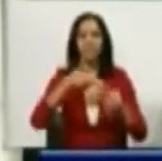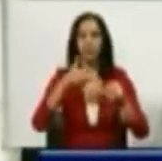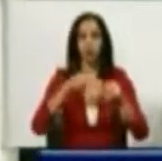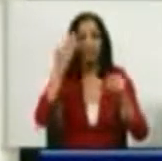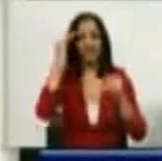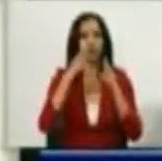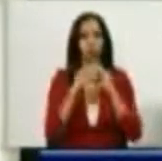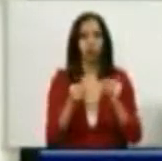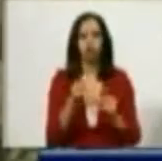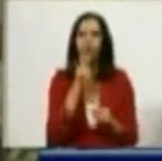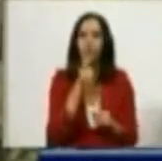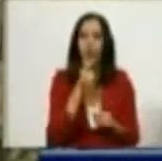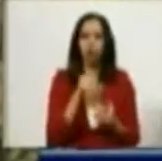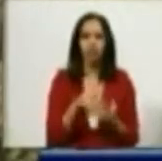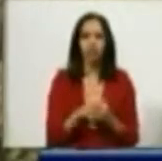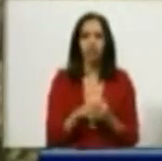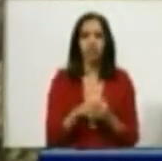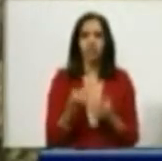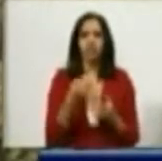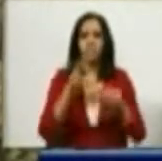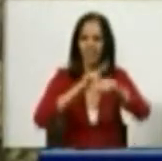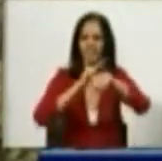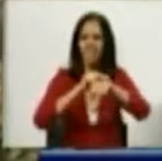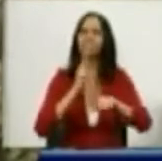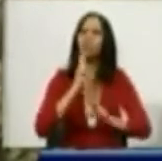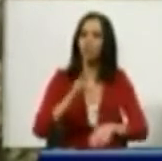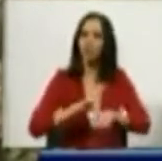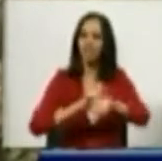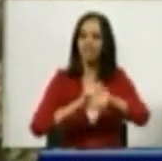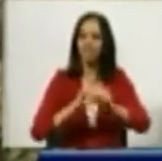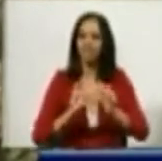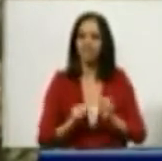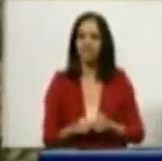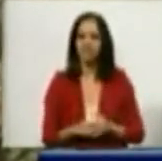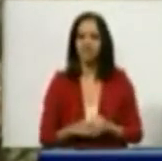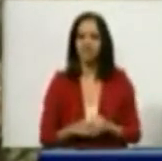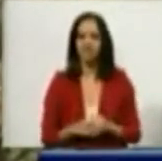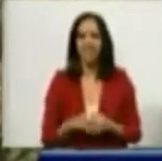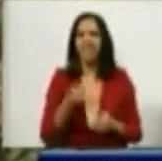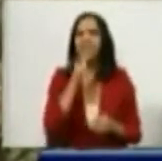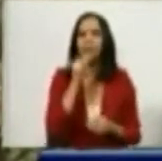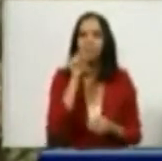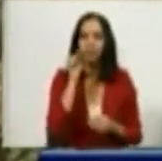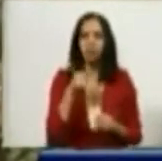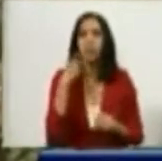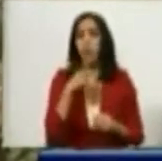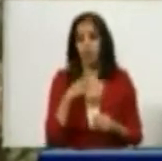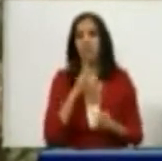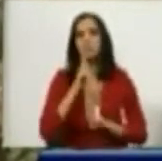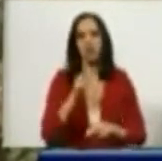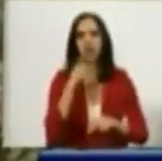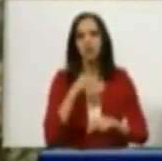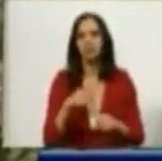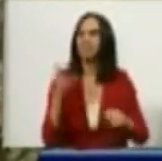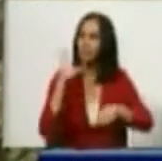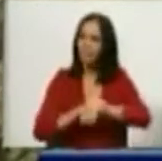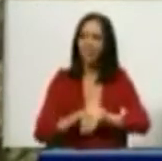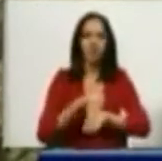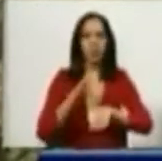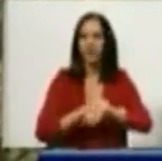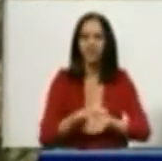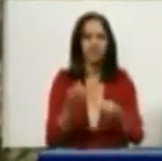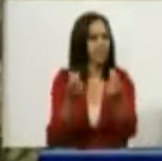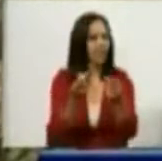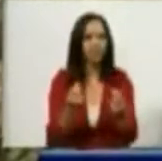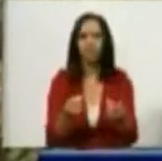tú le preguntas en medicina y te responde medicina si le preguntas de política de política de preso de preso de